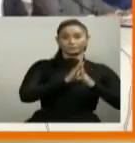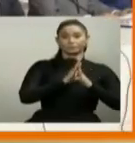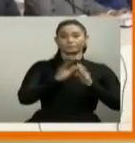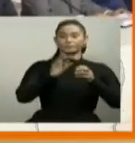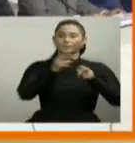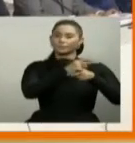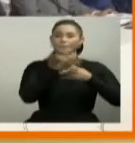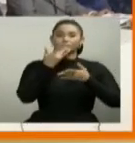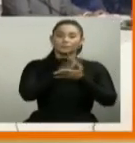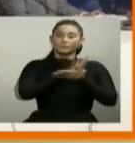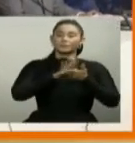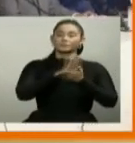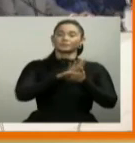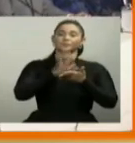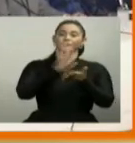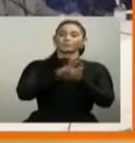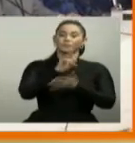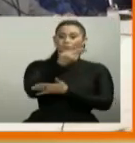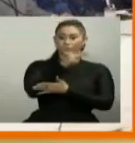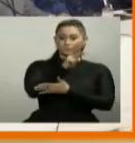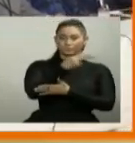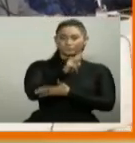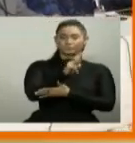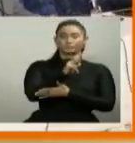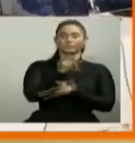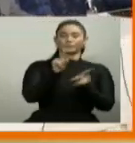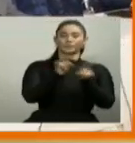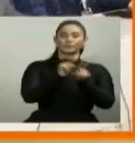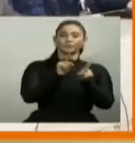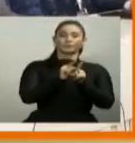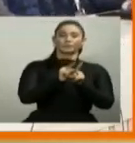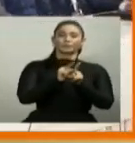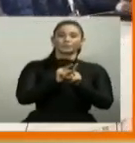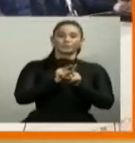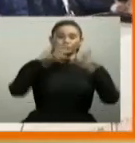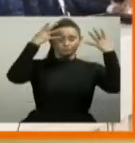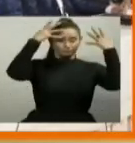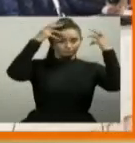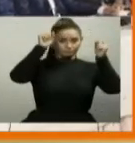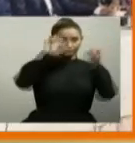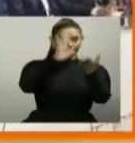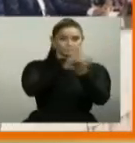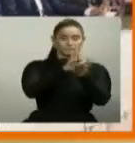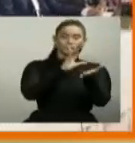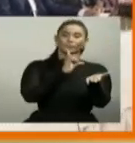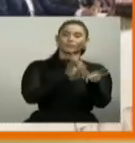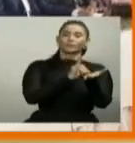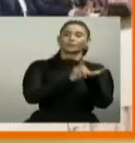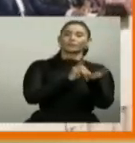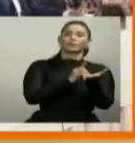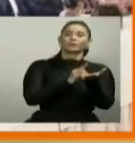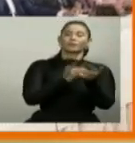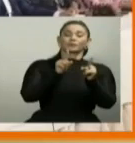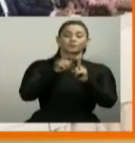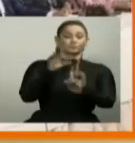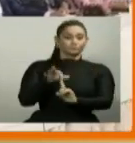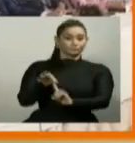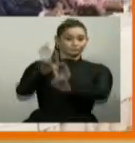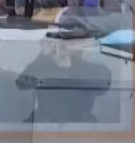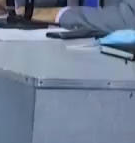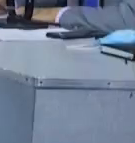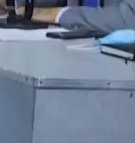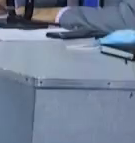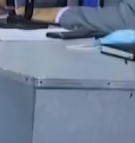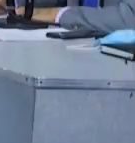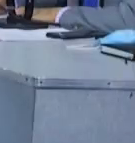dicen que van a empezar de manera inmediata. Hay como un descontrol. Bueno, mira, la verdad que es